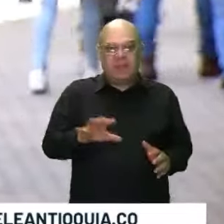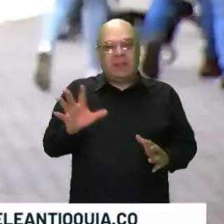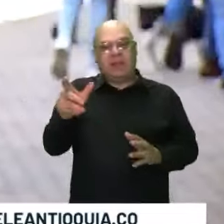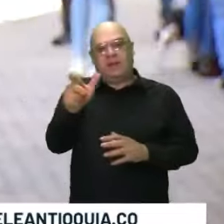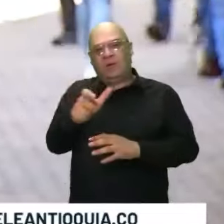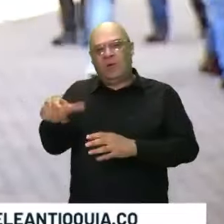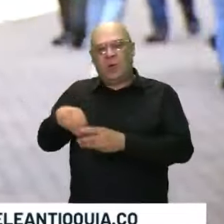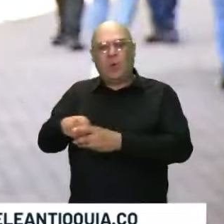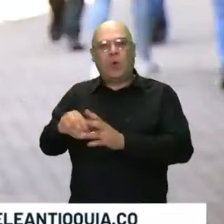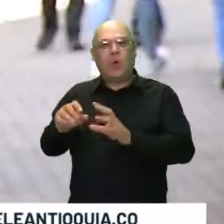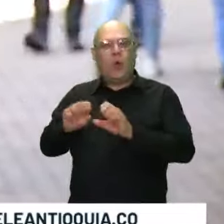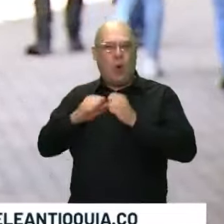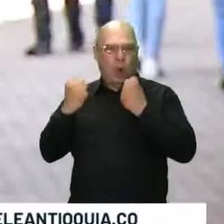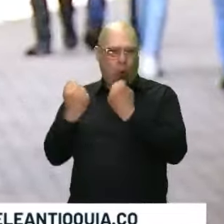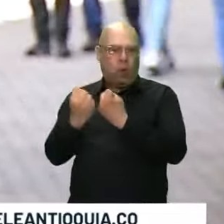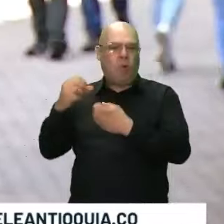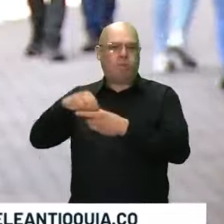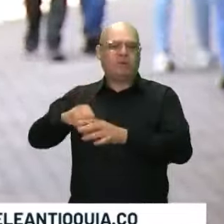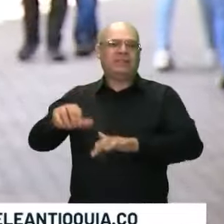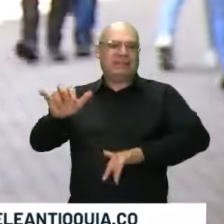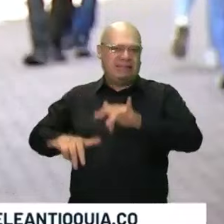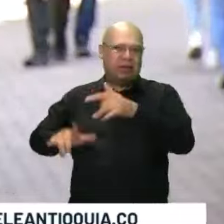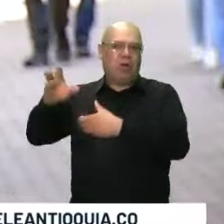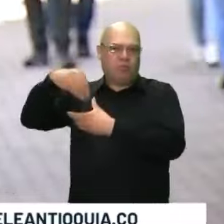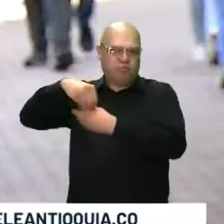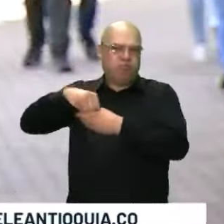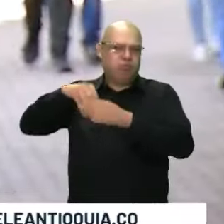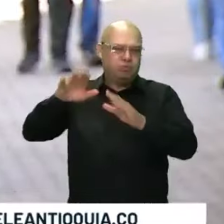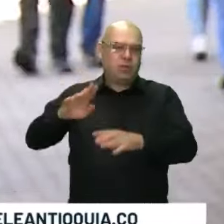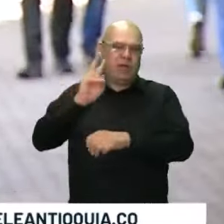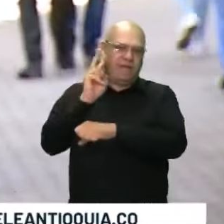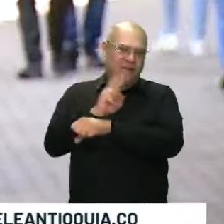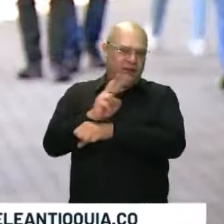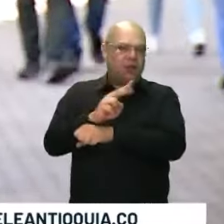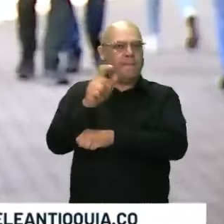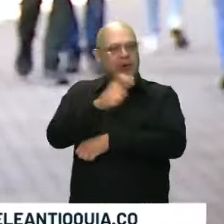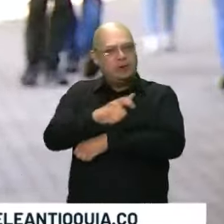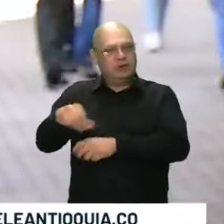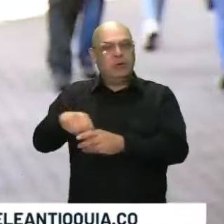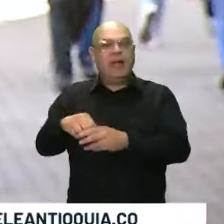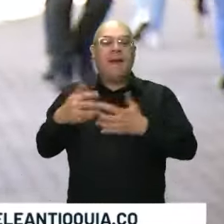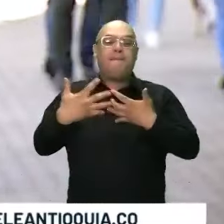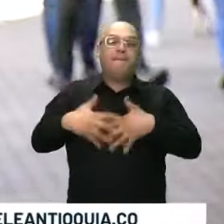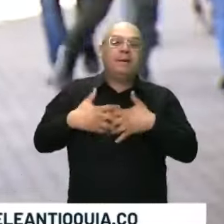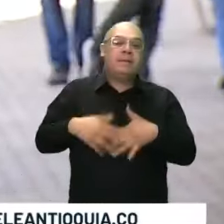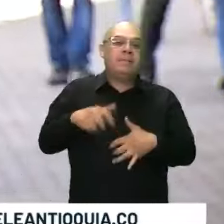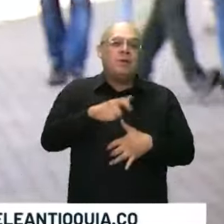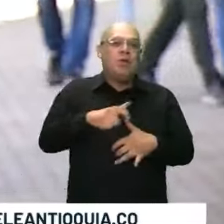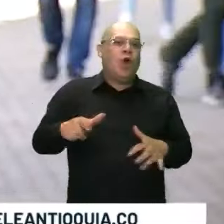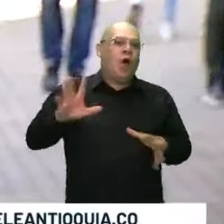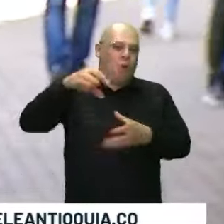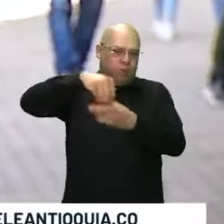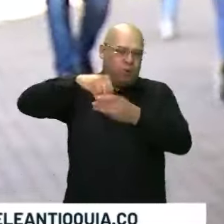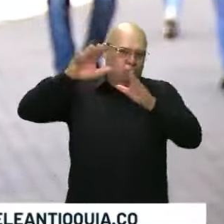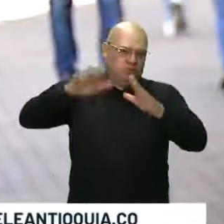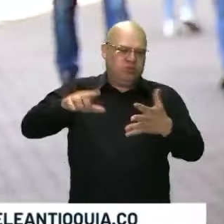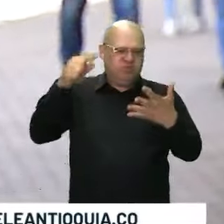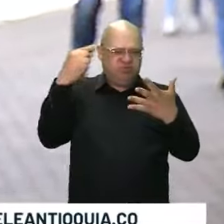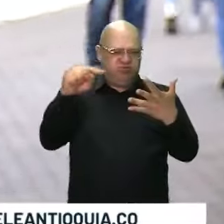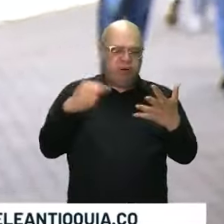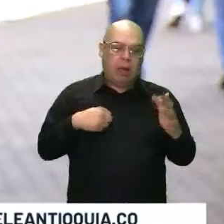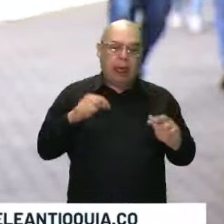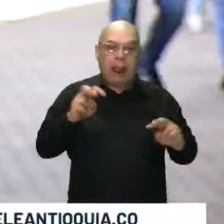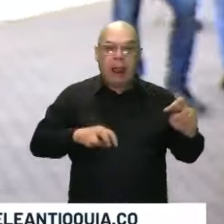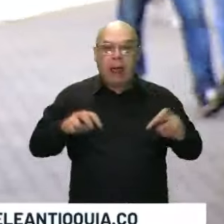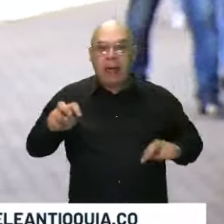gabinete de la administración distrital, también veedurías, ciudadanos, empresarios y los concejales de Medellín, algunos que estuvieron haciendo ese